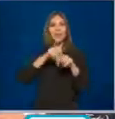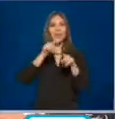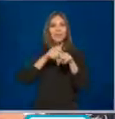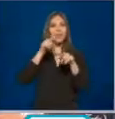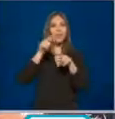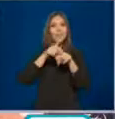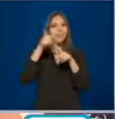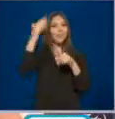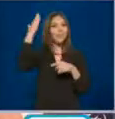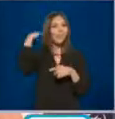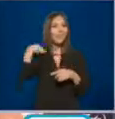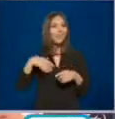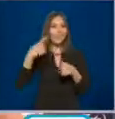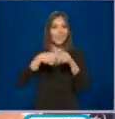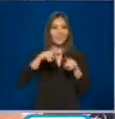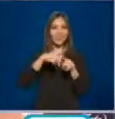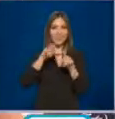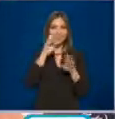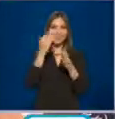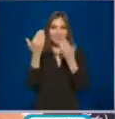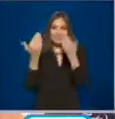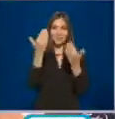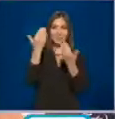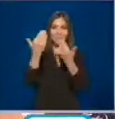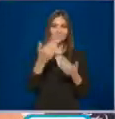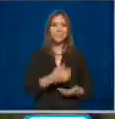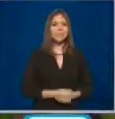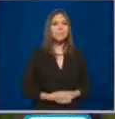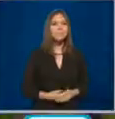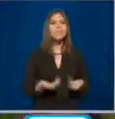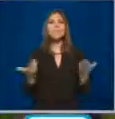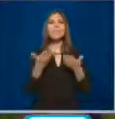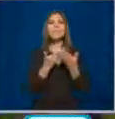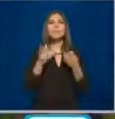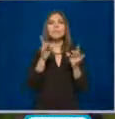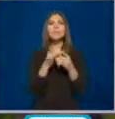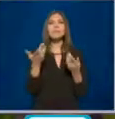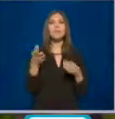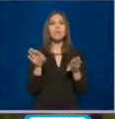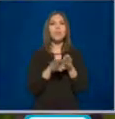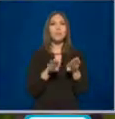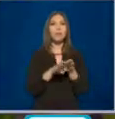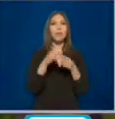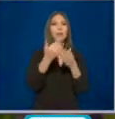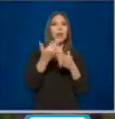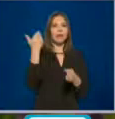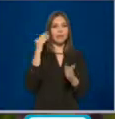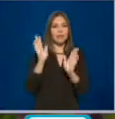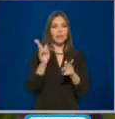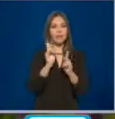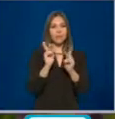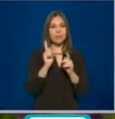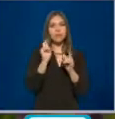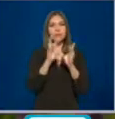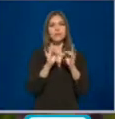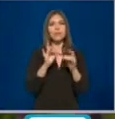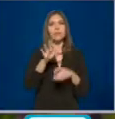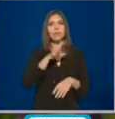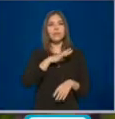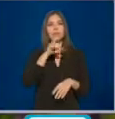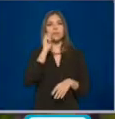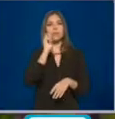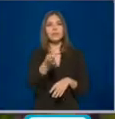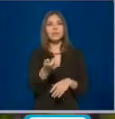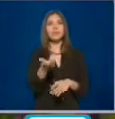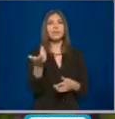en vibrante, exactamente. Muy bien. Platícanos cómo es esto, porque ya lo decía un poco hace un ratito, que tiene mucho que ver